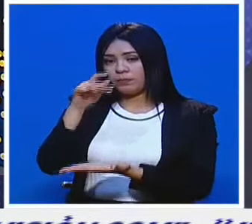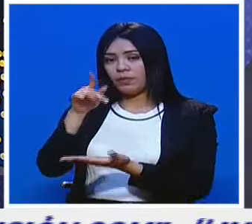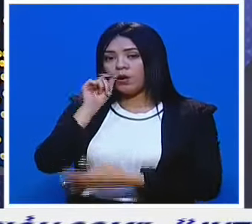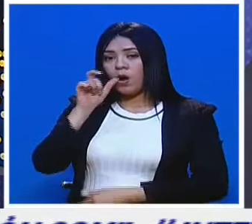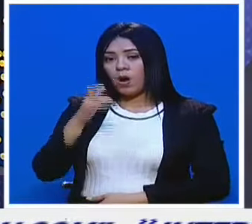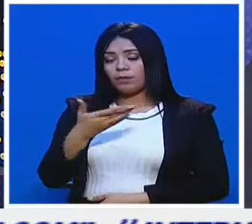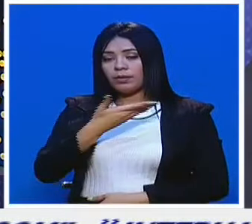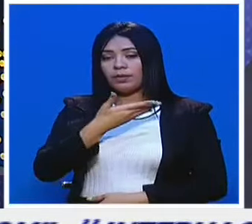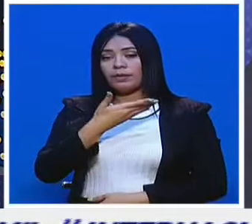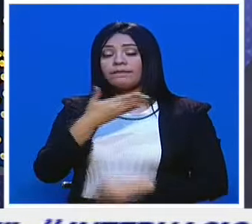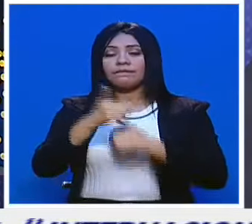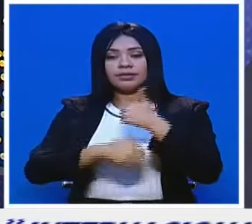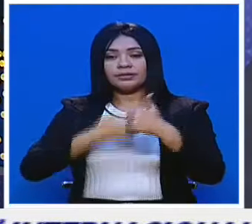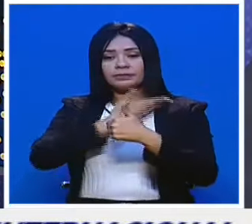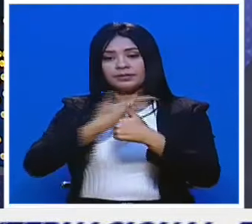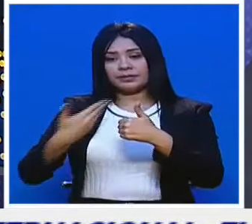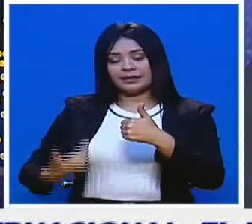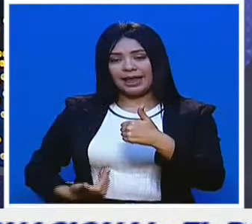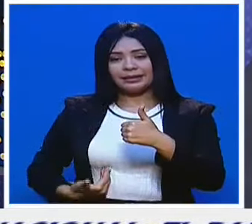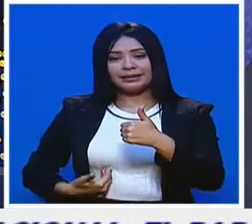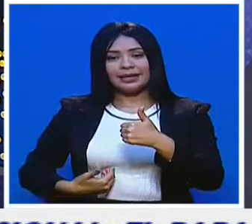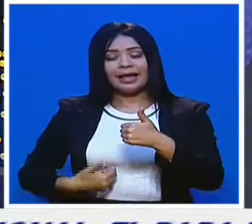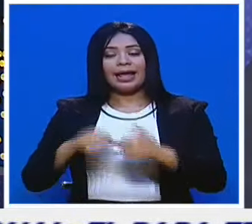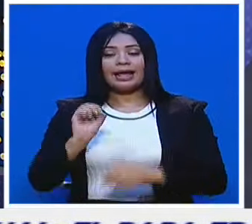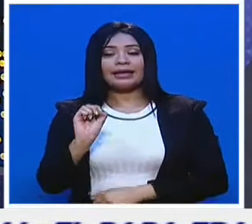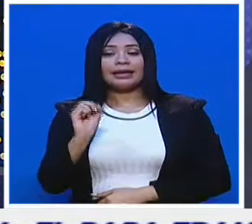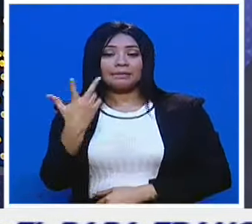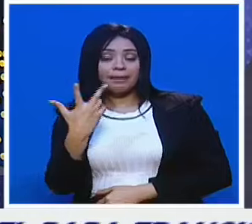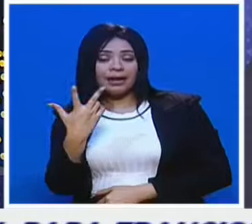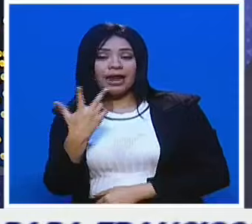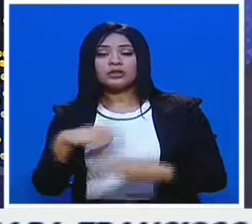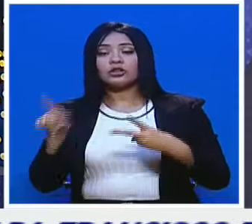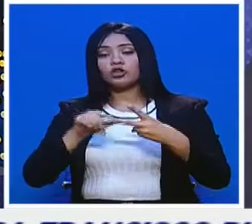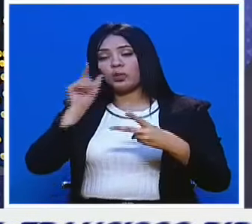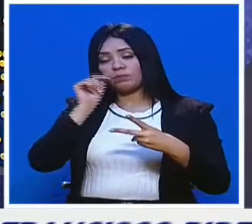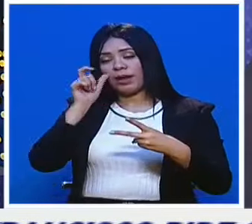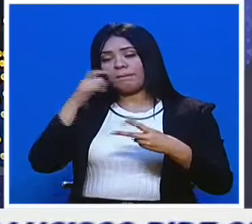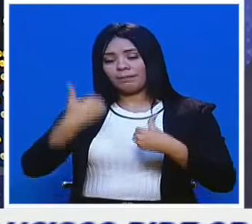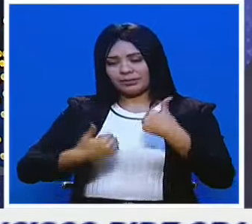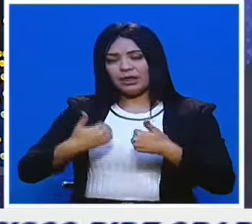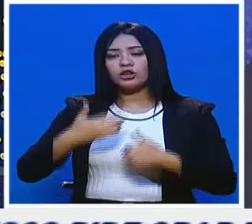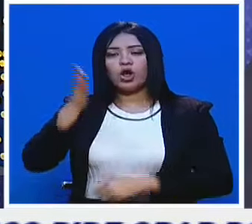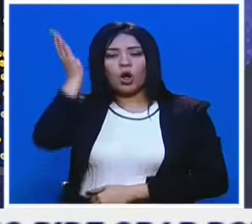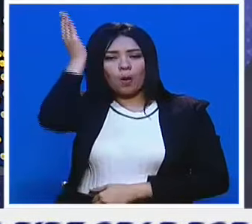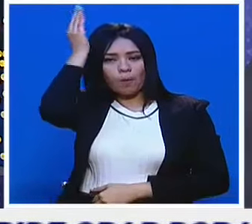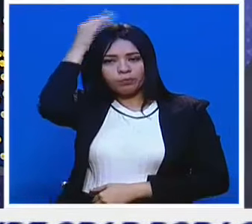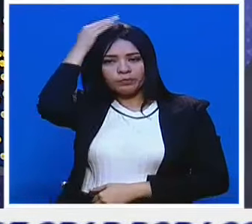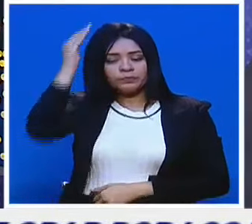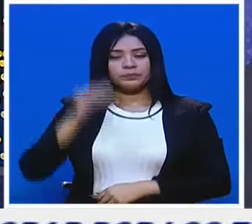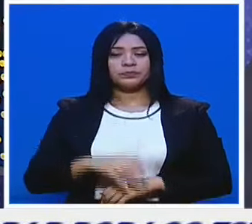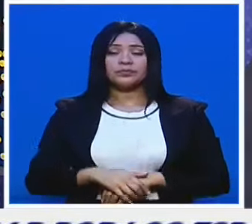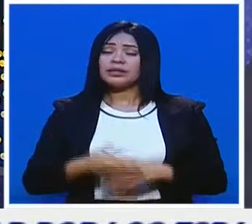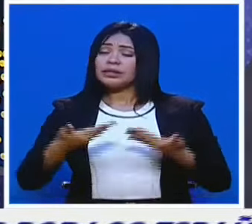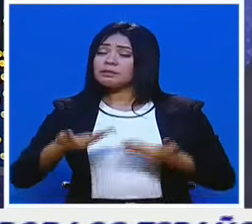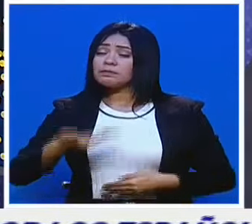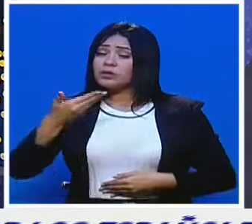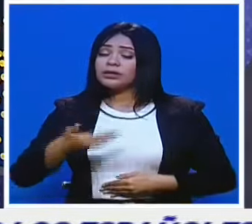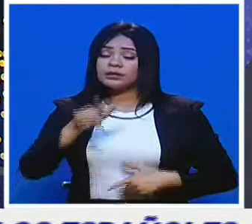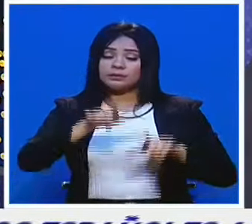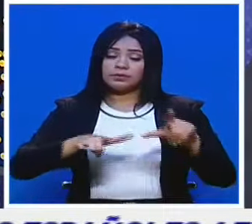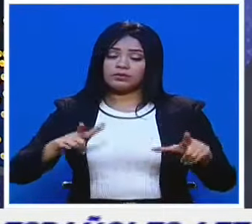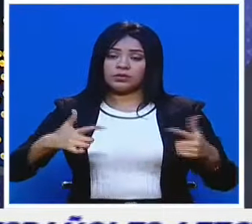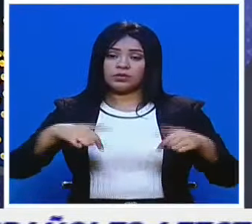la vicepresidente Kamala Harris y el expresidente Donald Trump. Juegan un rol crucial todos los votantes hispanos de